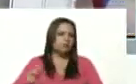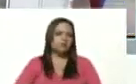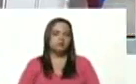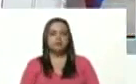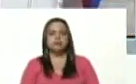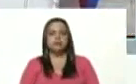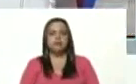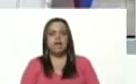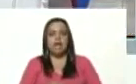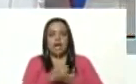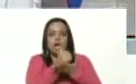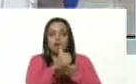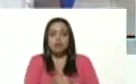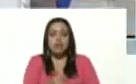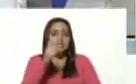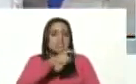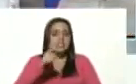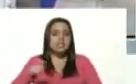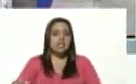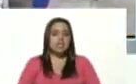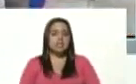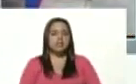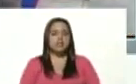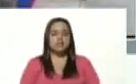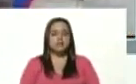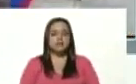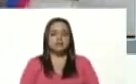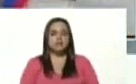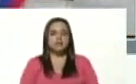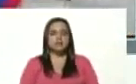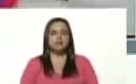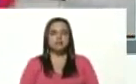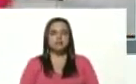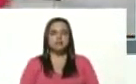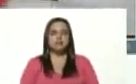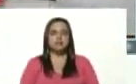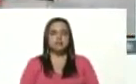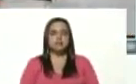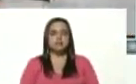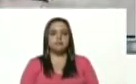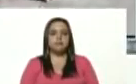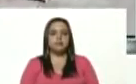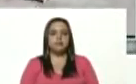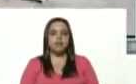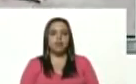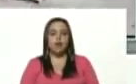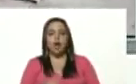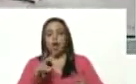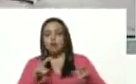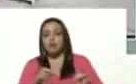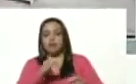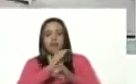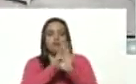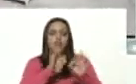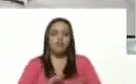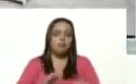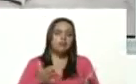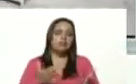que satisfaga verdaderamente las necesidades de la gente. Se trata de una nueva ingeniería, una